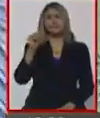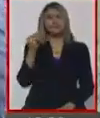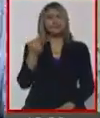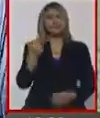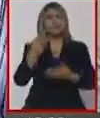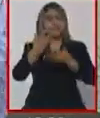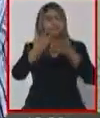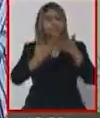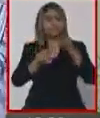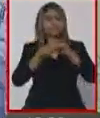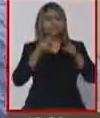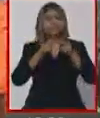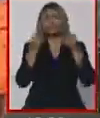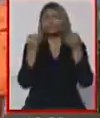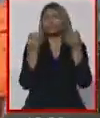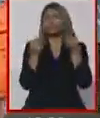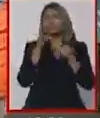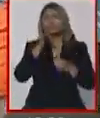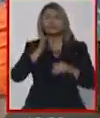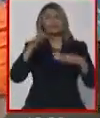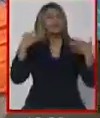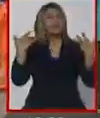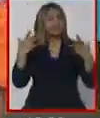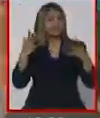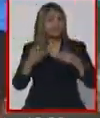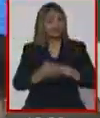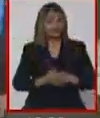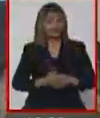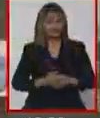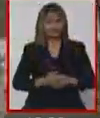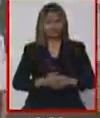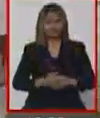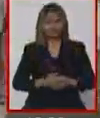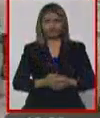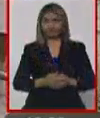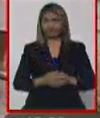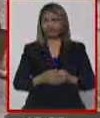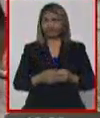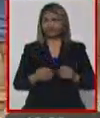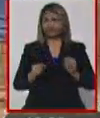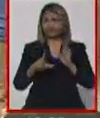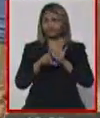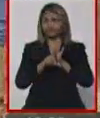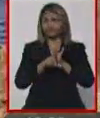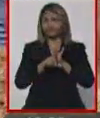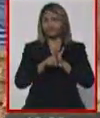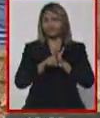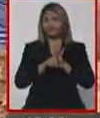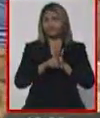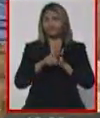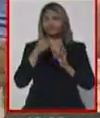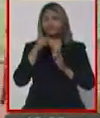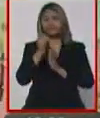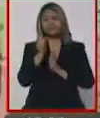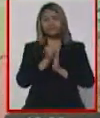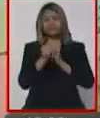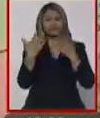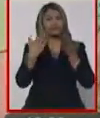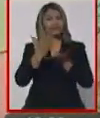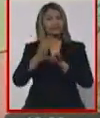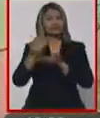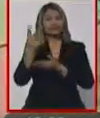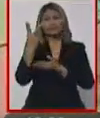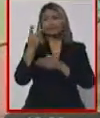unos 3. Eso, te lo aseguro, ya he estado yo en una. La anterior vez lanzaron una ley de indulto, ¿no? Mi persona como abogado sacó a